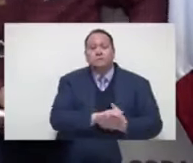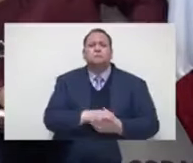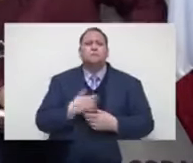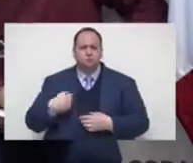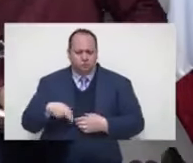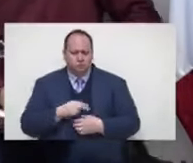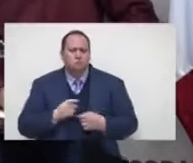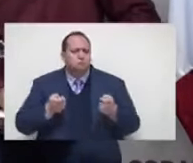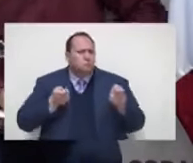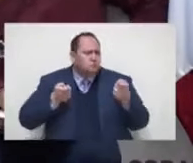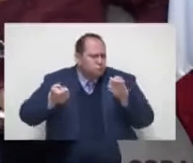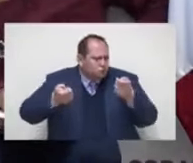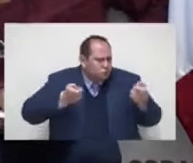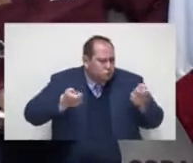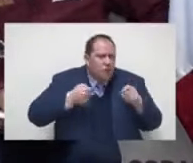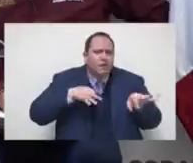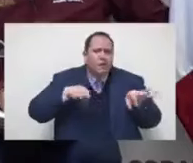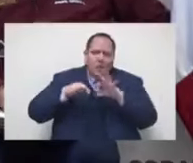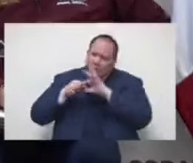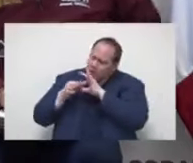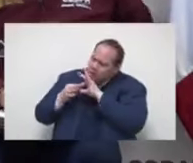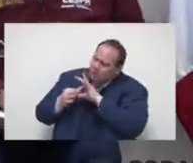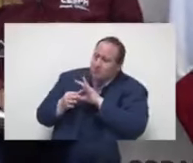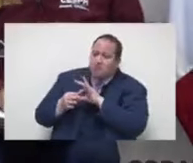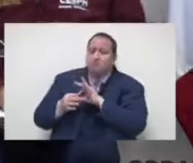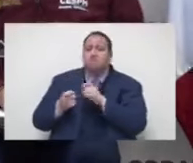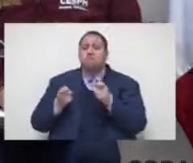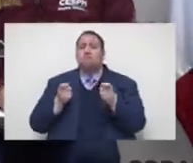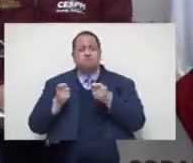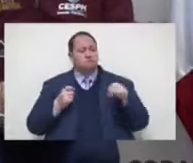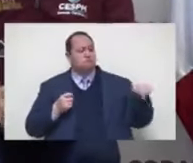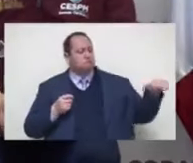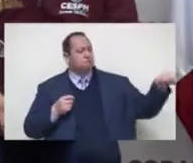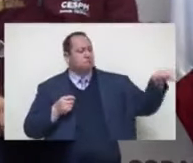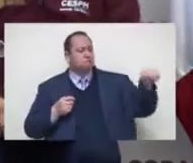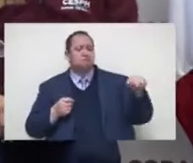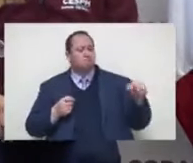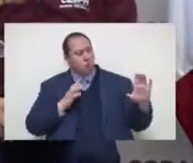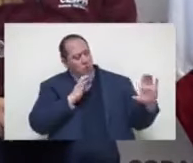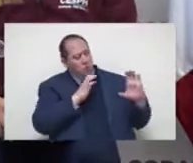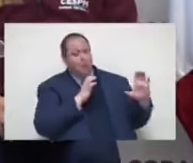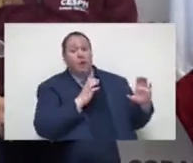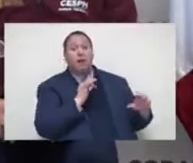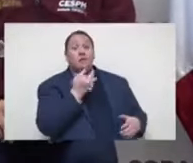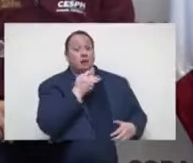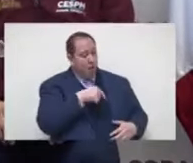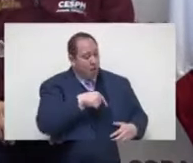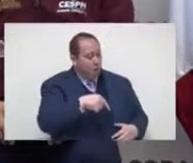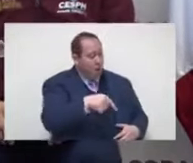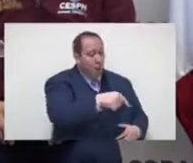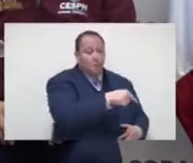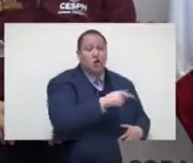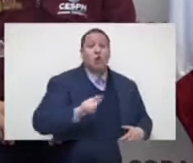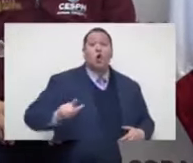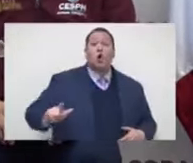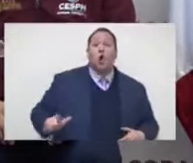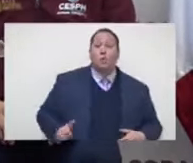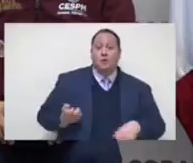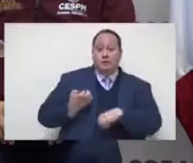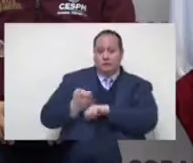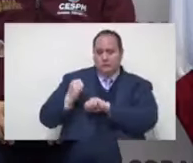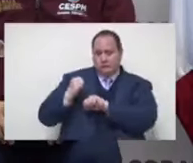en coordinación y estamos en colaboración con quienes operan estas estaciones. Las de Tijuana son del Estado y en